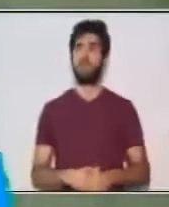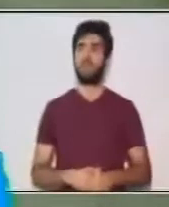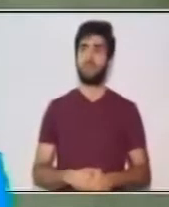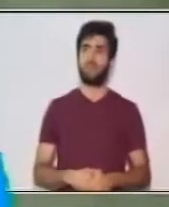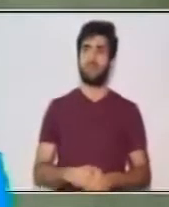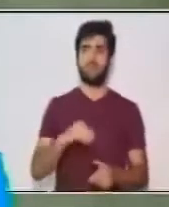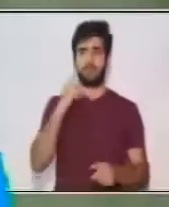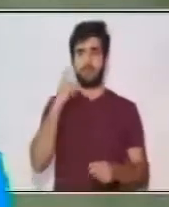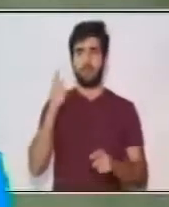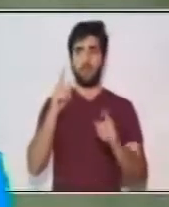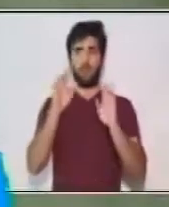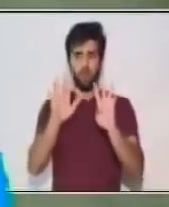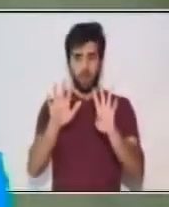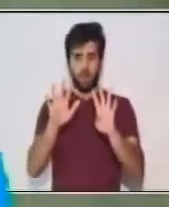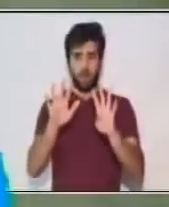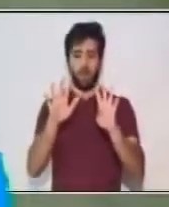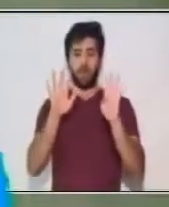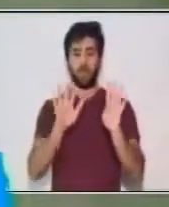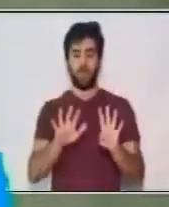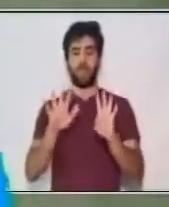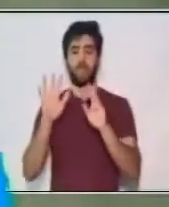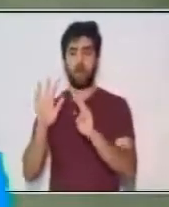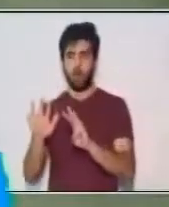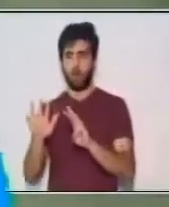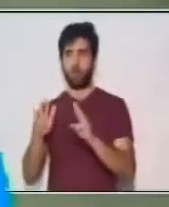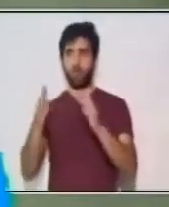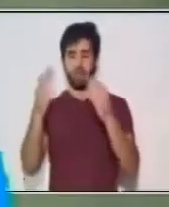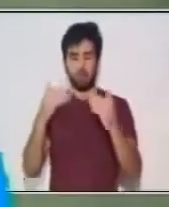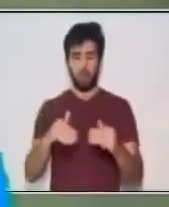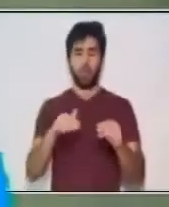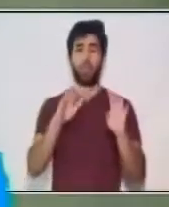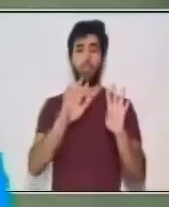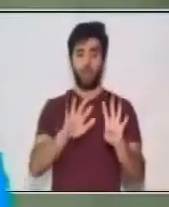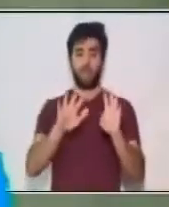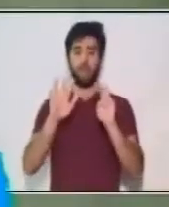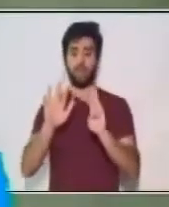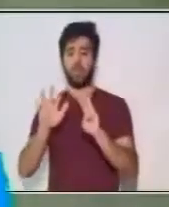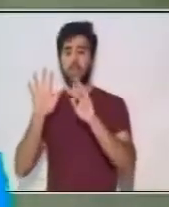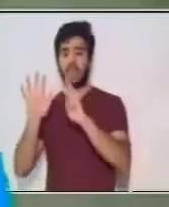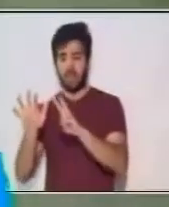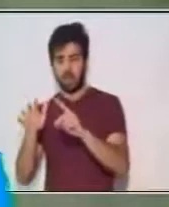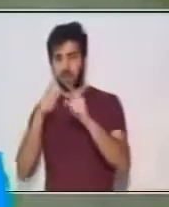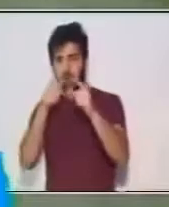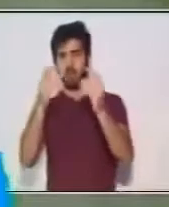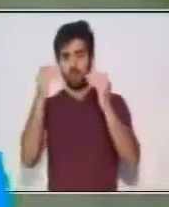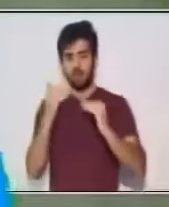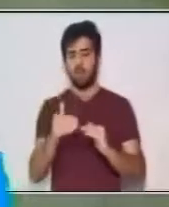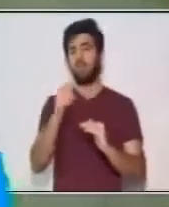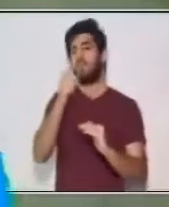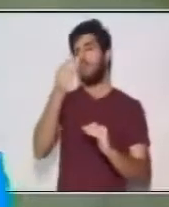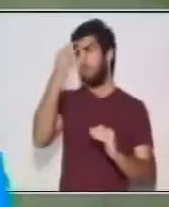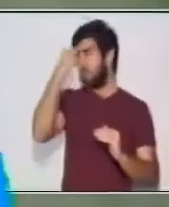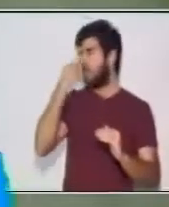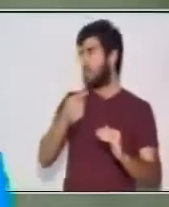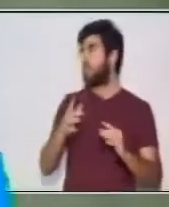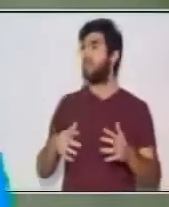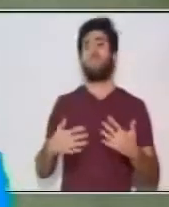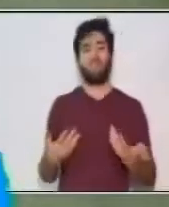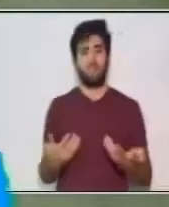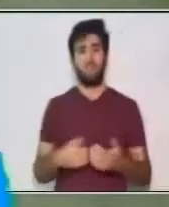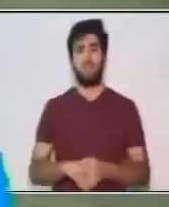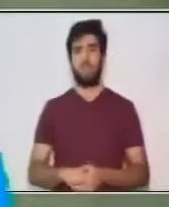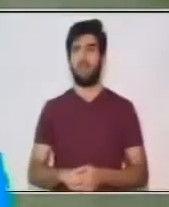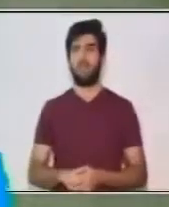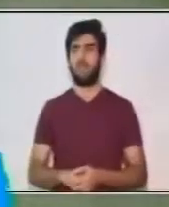por 9, acá fue por 98, acá fue por 987, y acá sería...